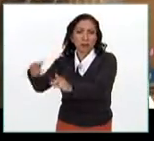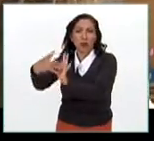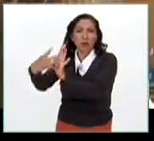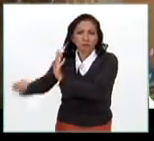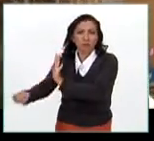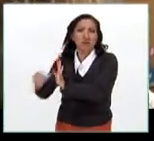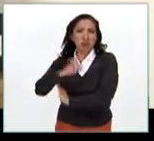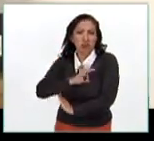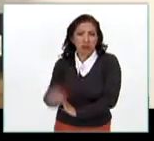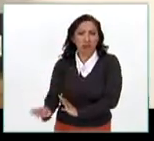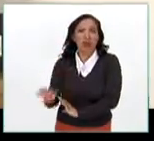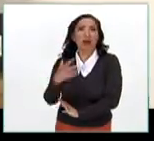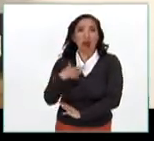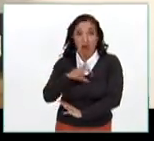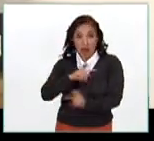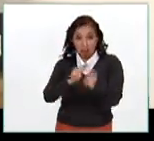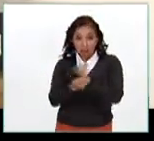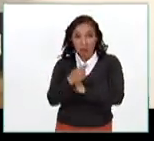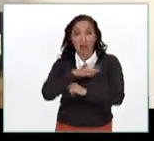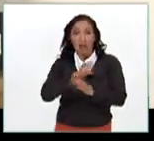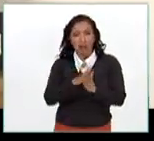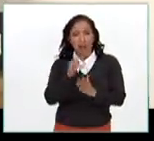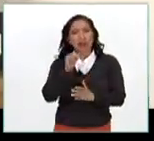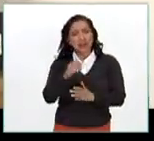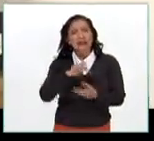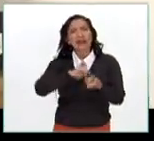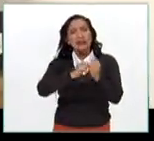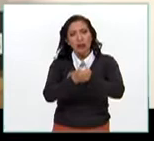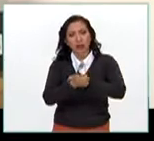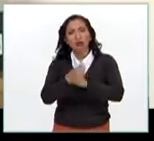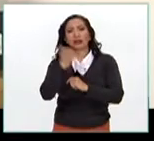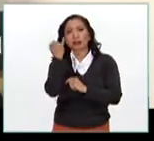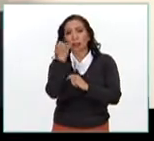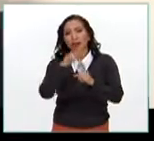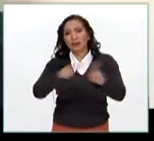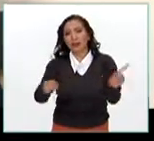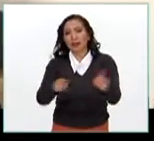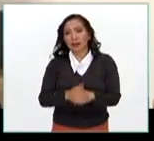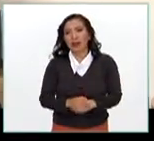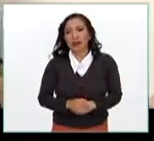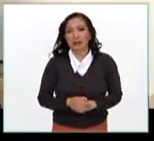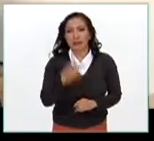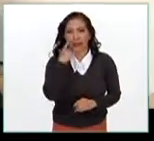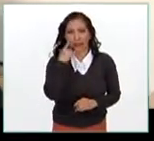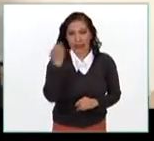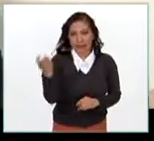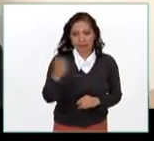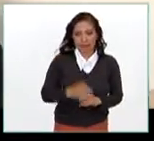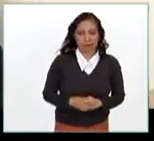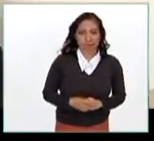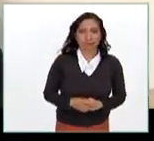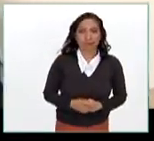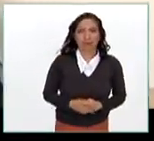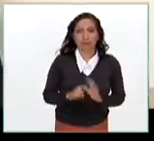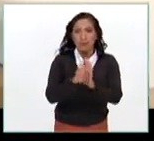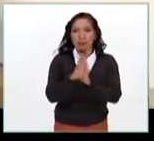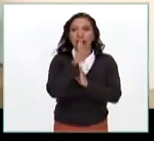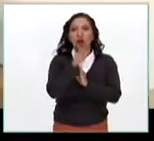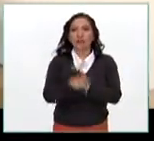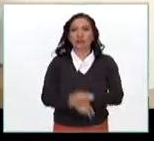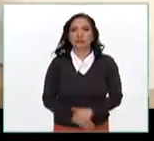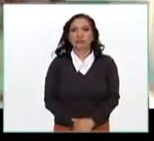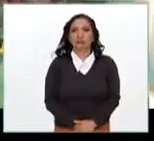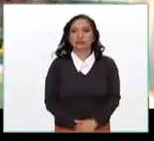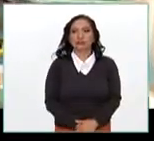¿Se traducen? ¿Se han traducido libros de ustedes? Sí, se han traducido, por eso les ponía, pues mira, justamente, ¿no? Este es el mejor